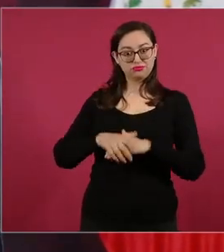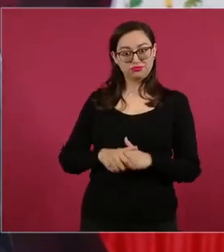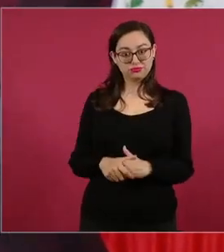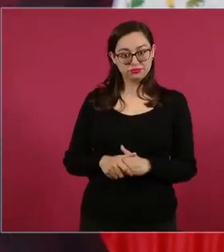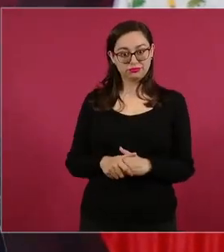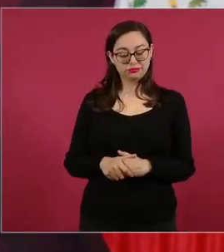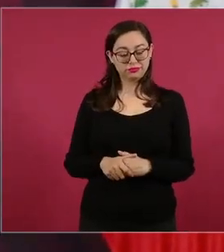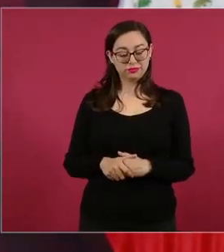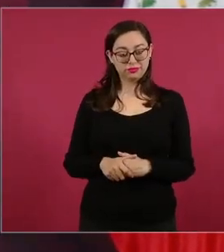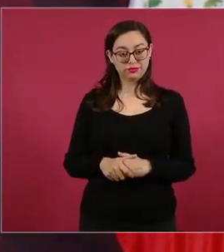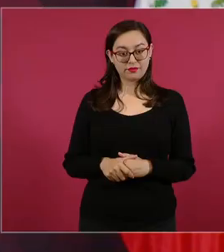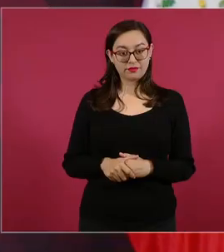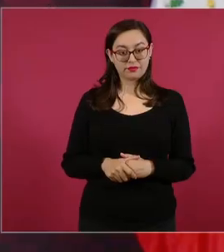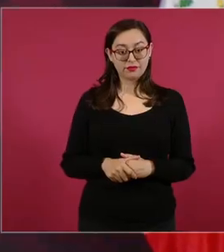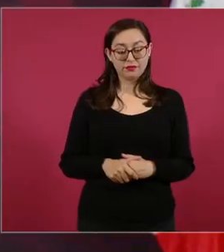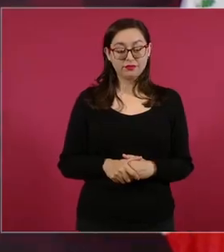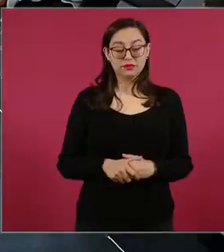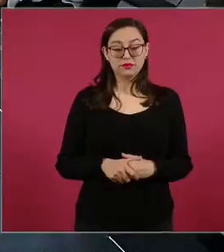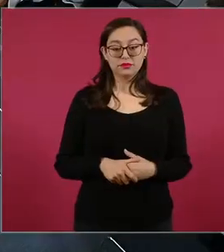Lo otro sobre la